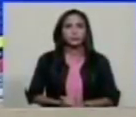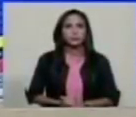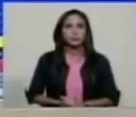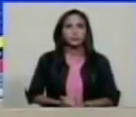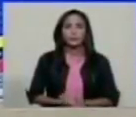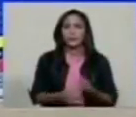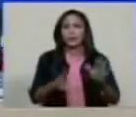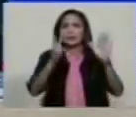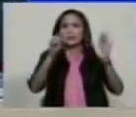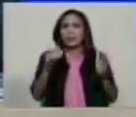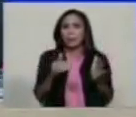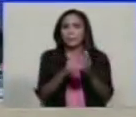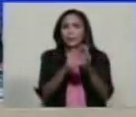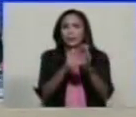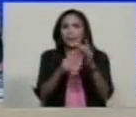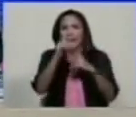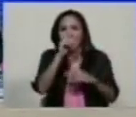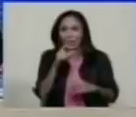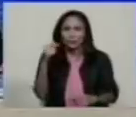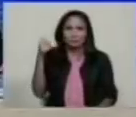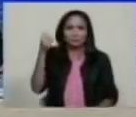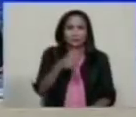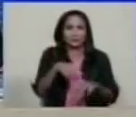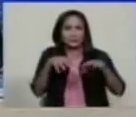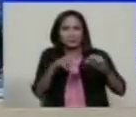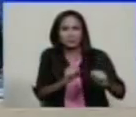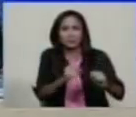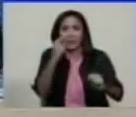7000 años de imperio no bastan, diría Bolívar.